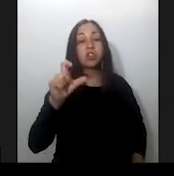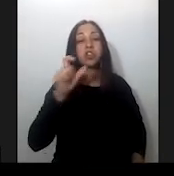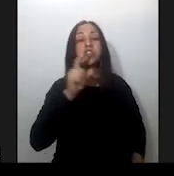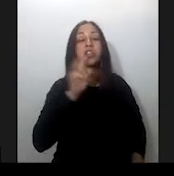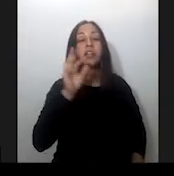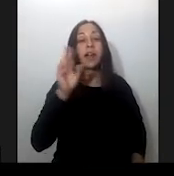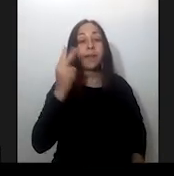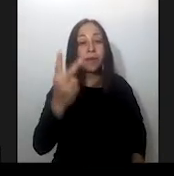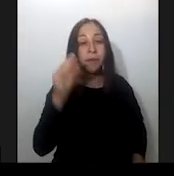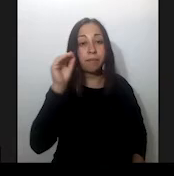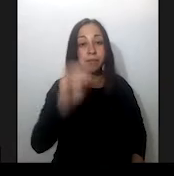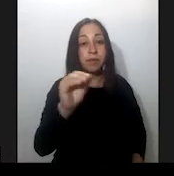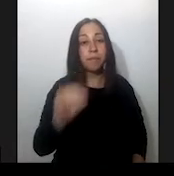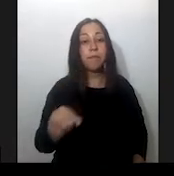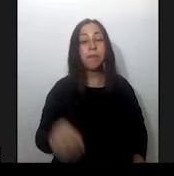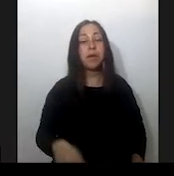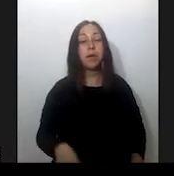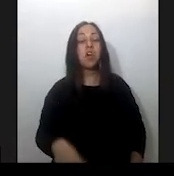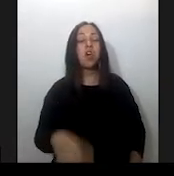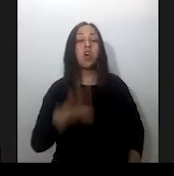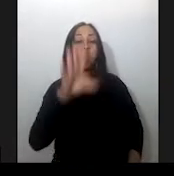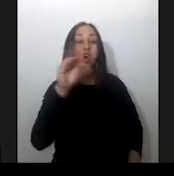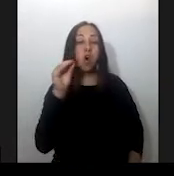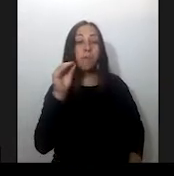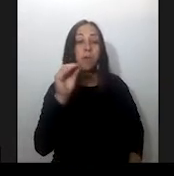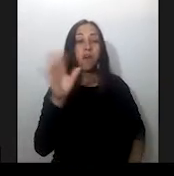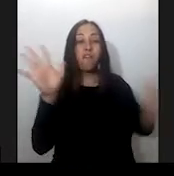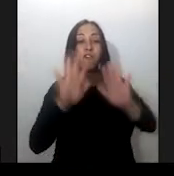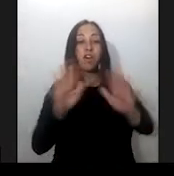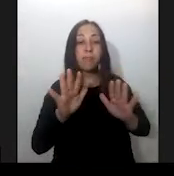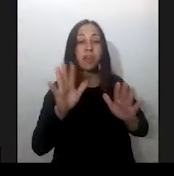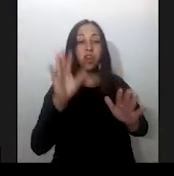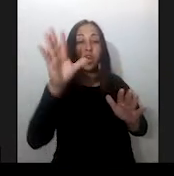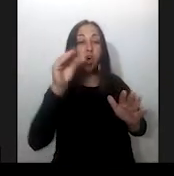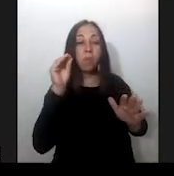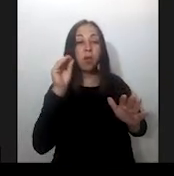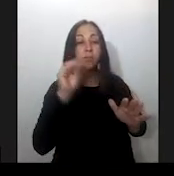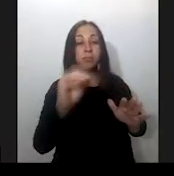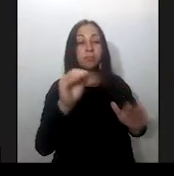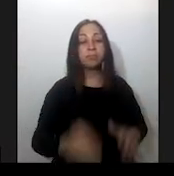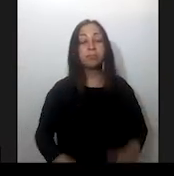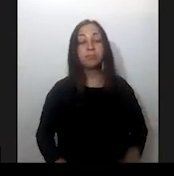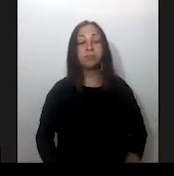perfectamente copiar formato. Voy a copiar formato y copio formato.